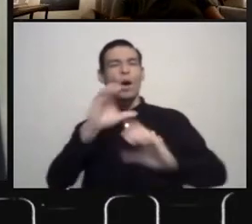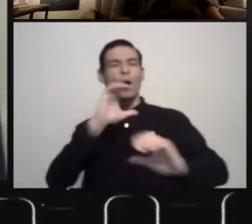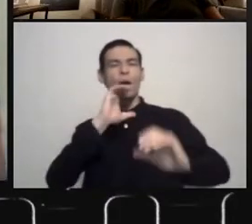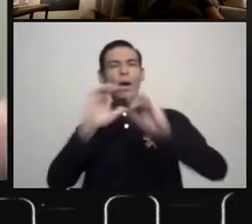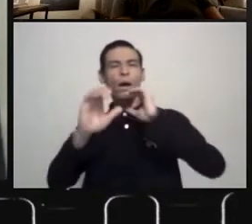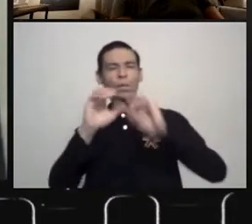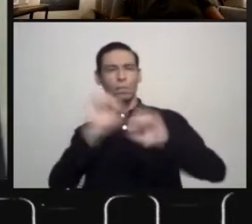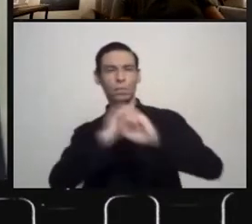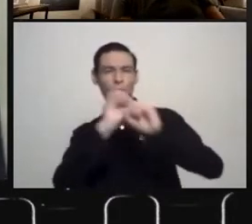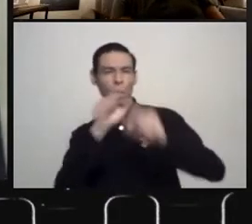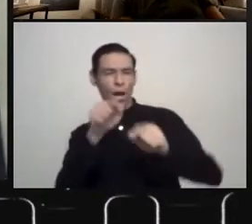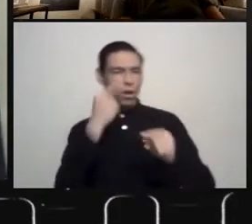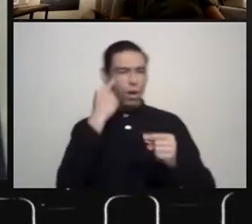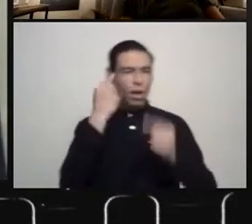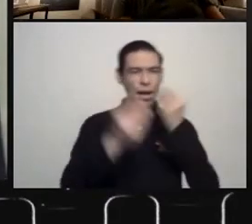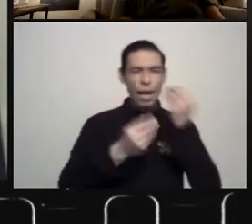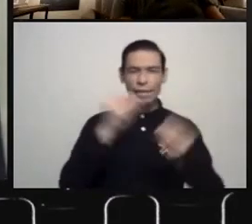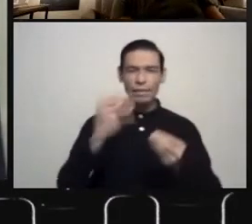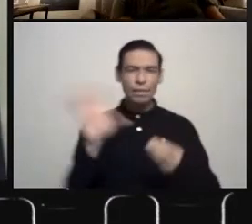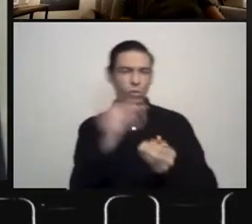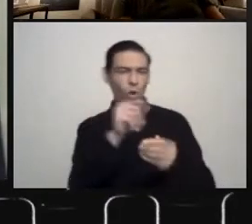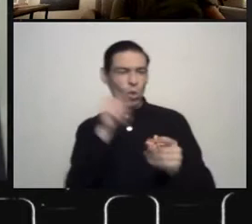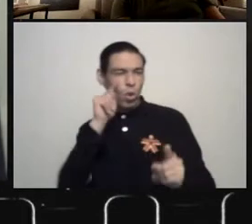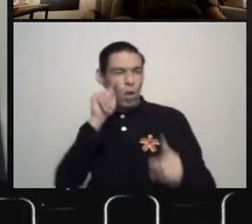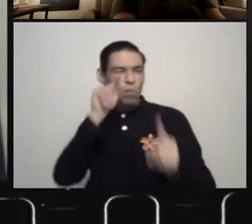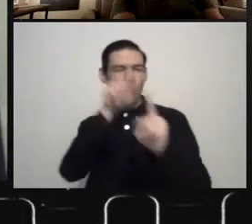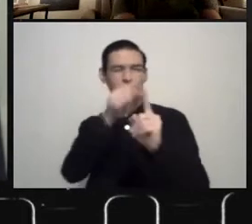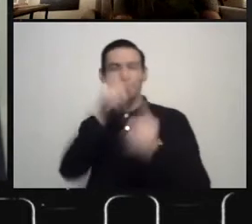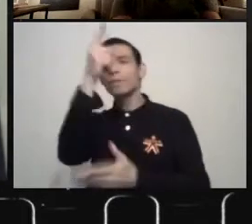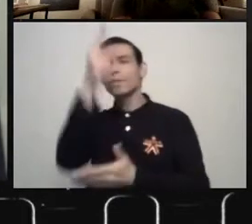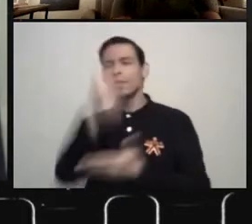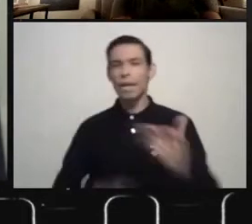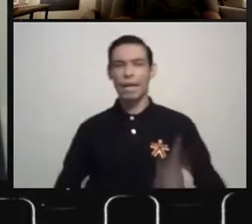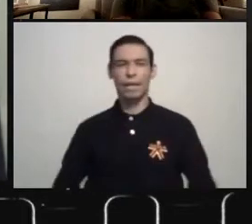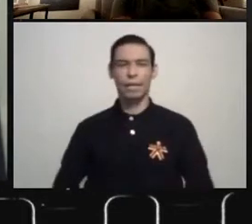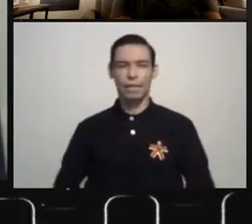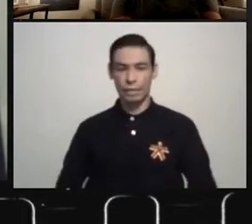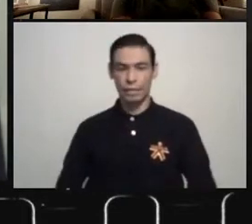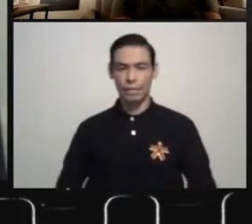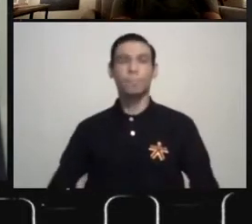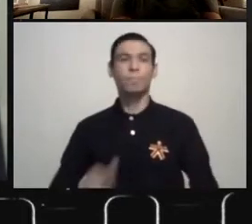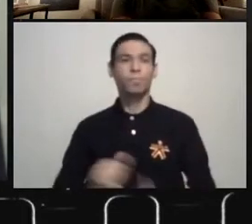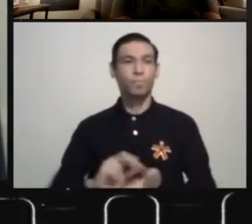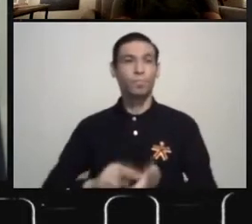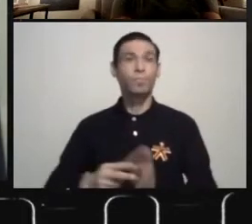clara hacia dónde todos tienen que ir. Y por eso es que al final es